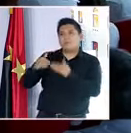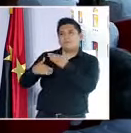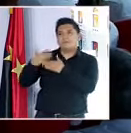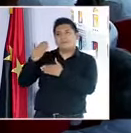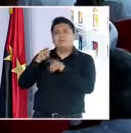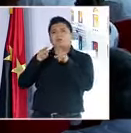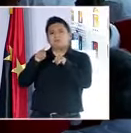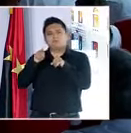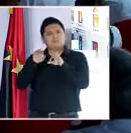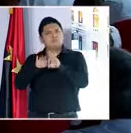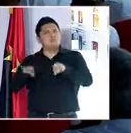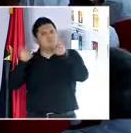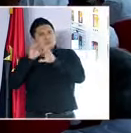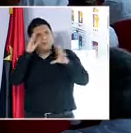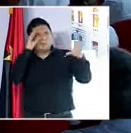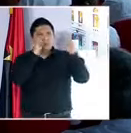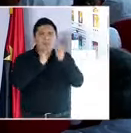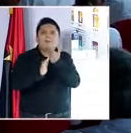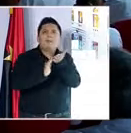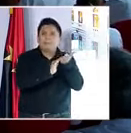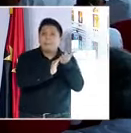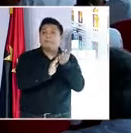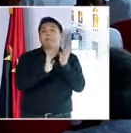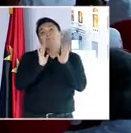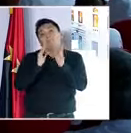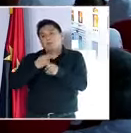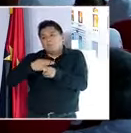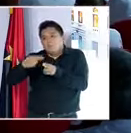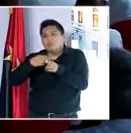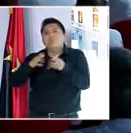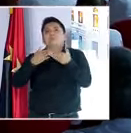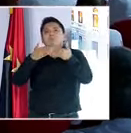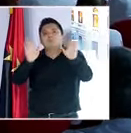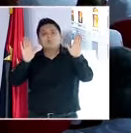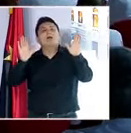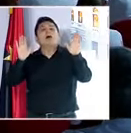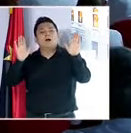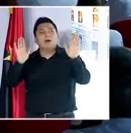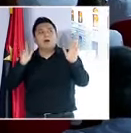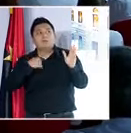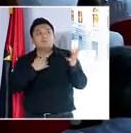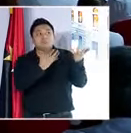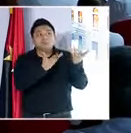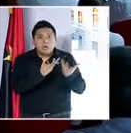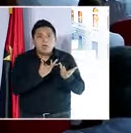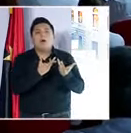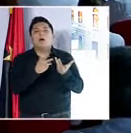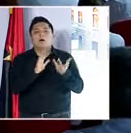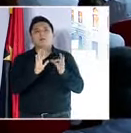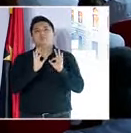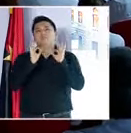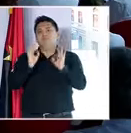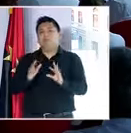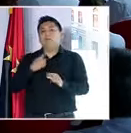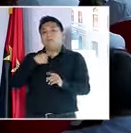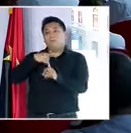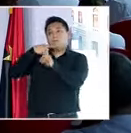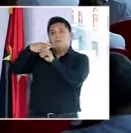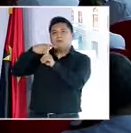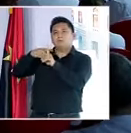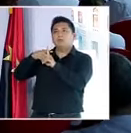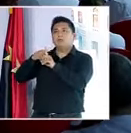importante y esperamos que en los próximos días logremos tener noticias positivas